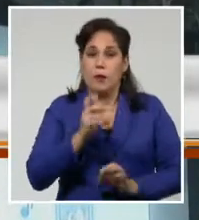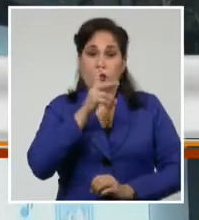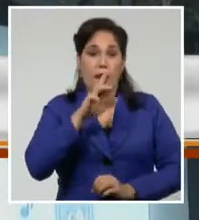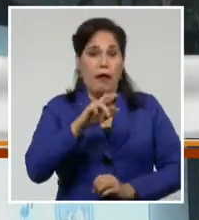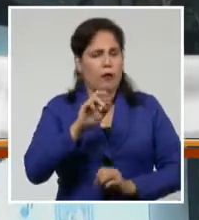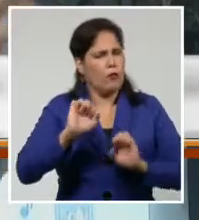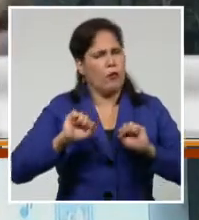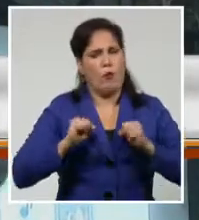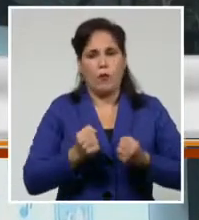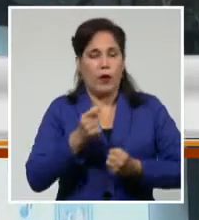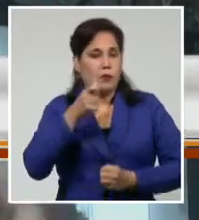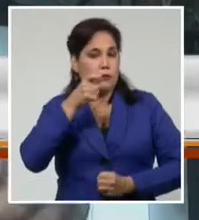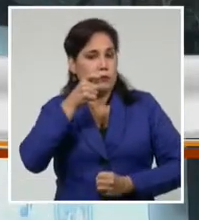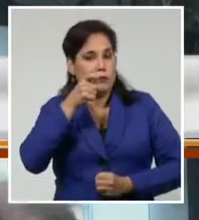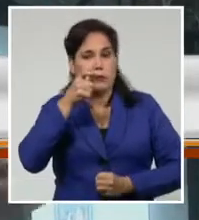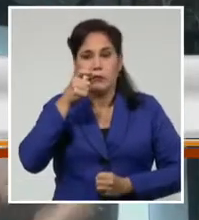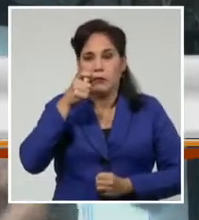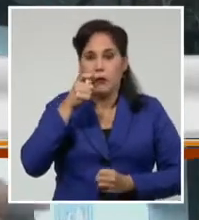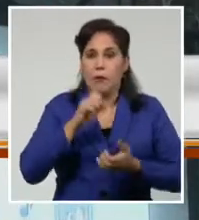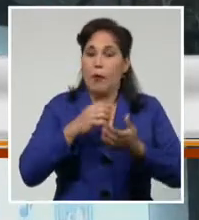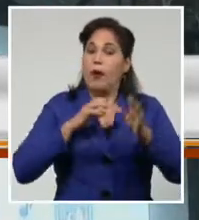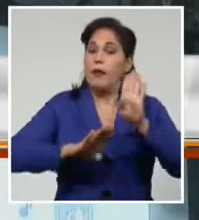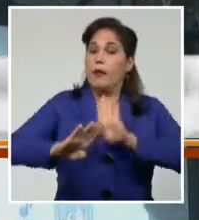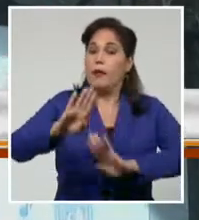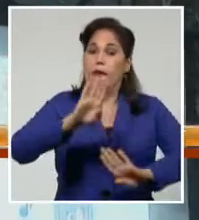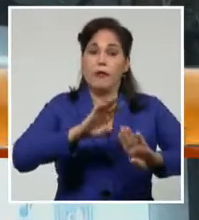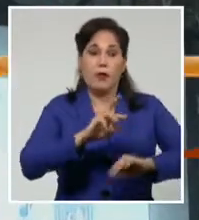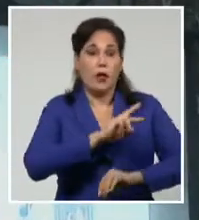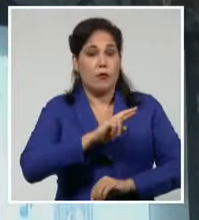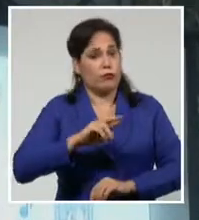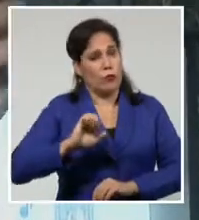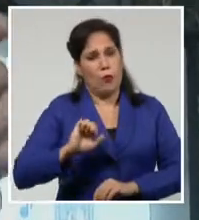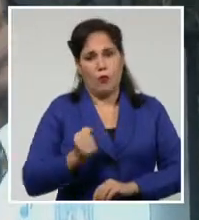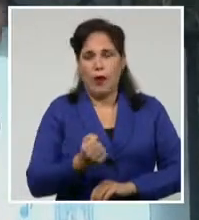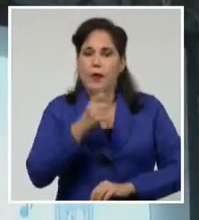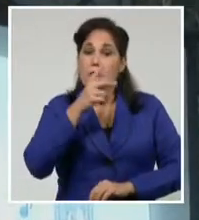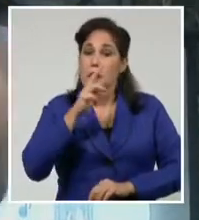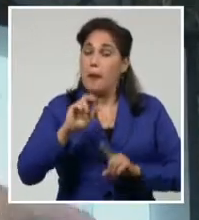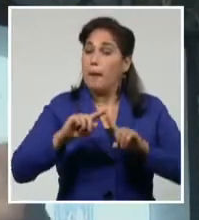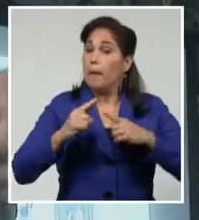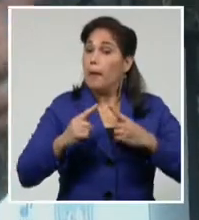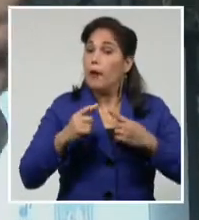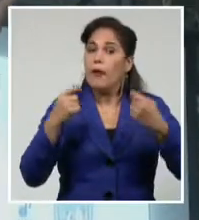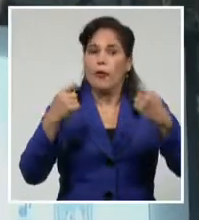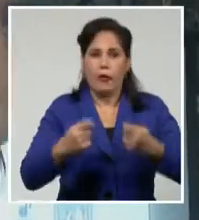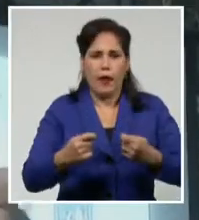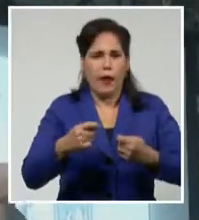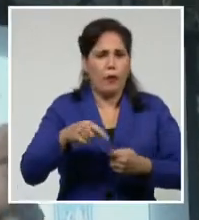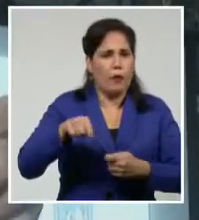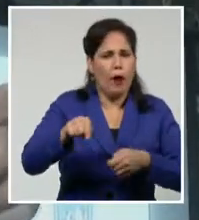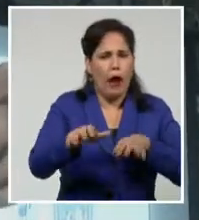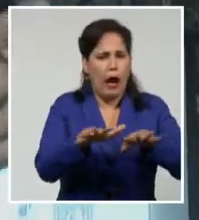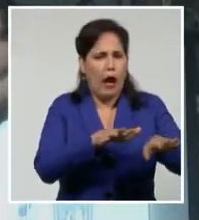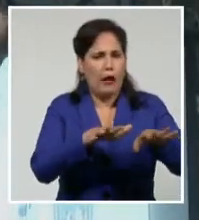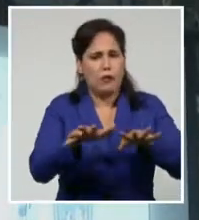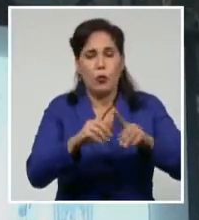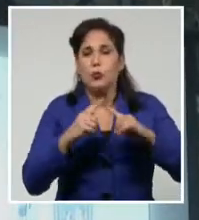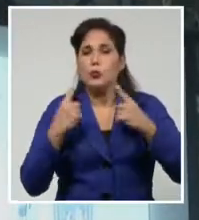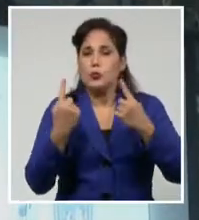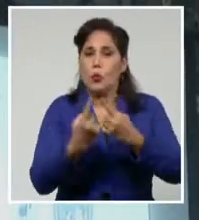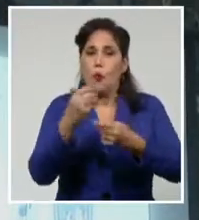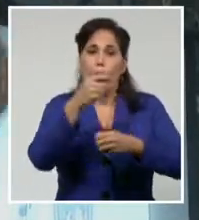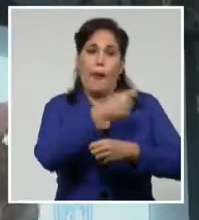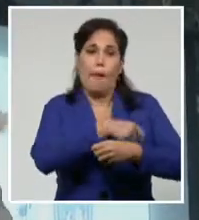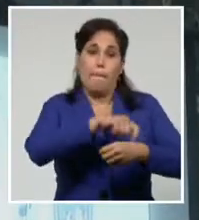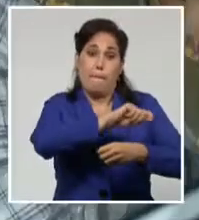No solo porque implica la defensa de nuestra revolución, sino también porque implica el accionar contra